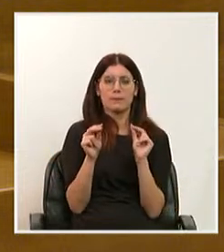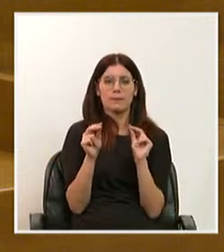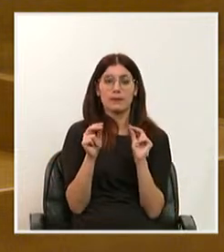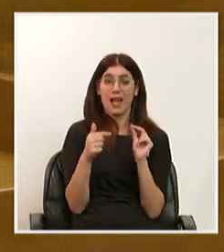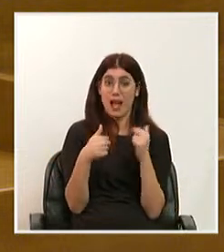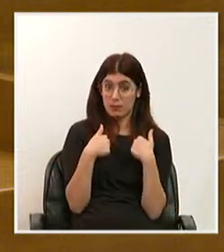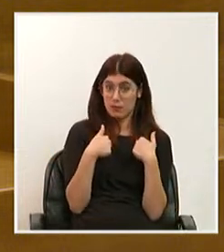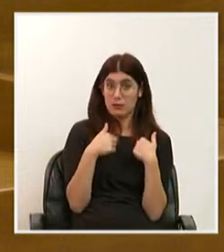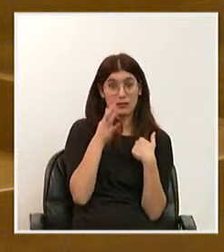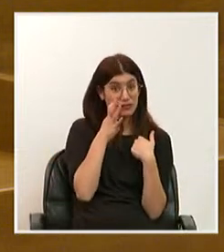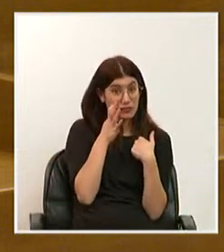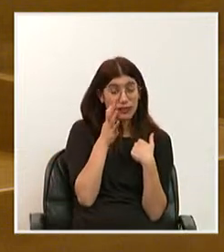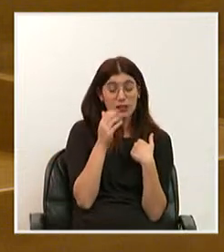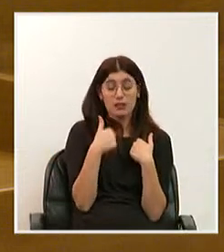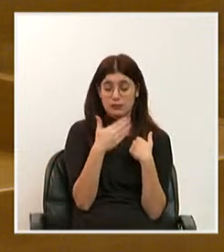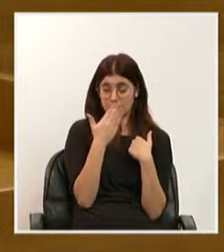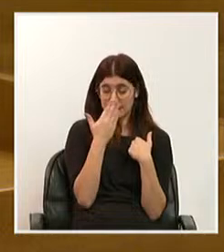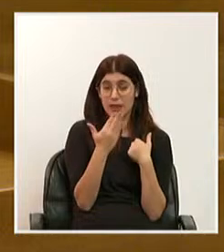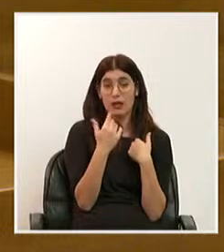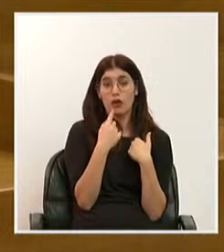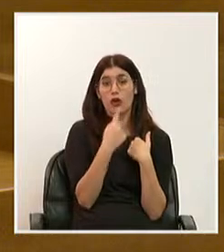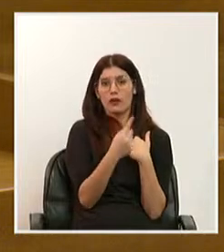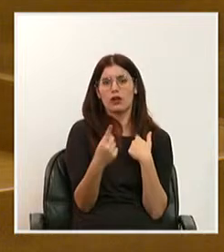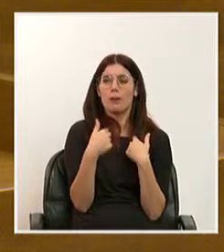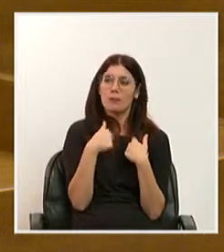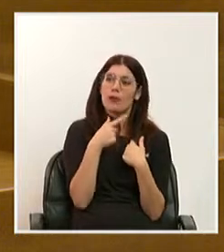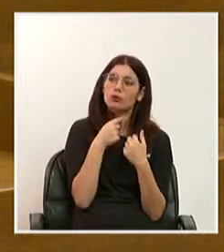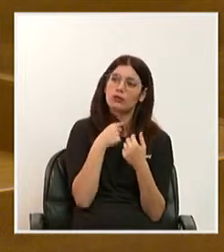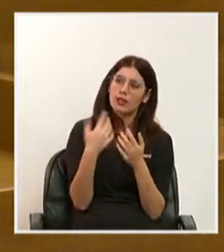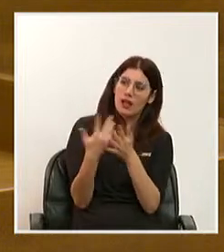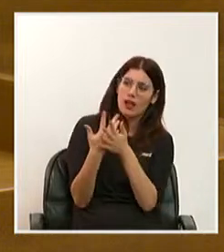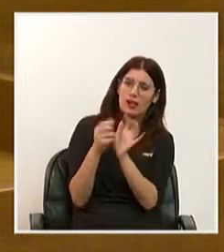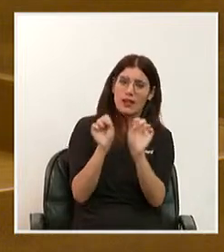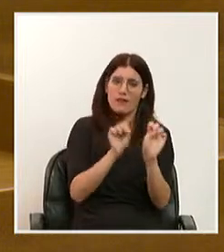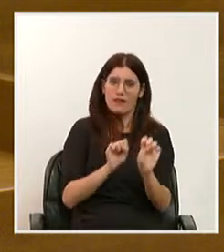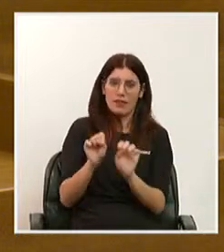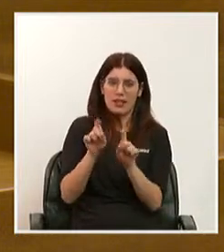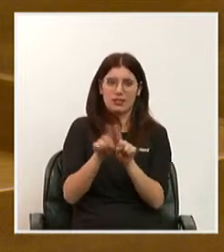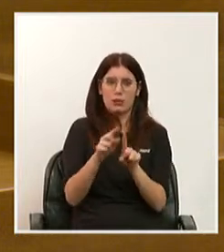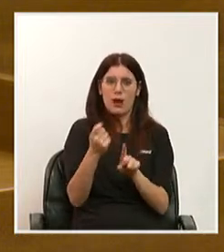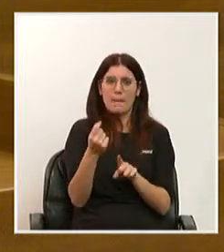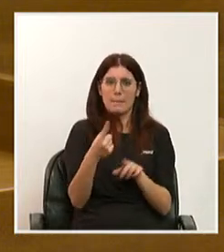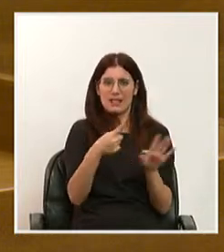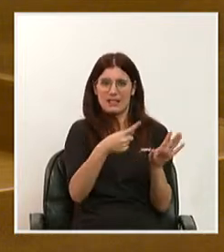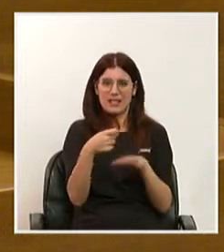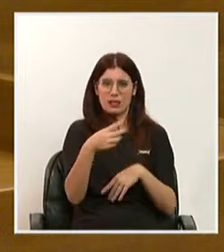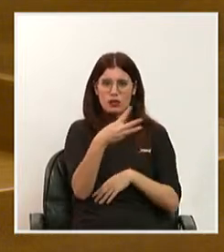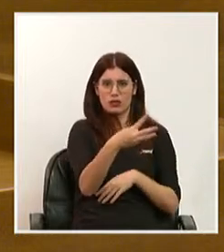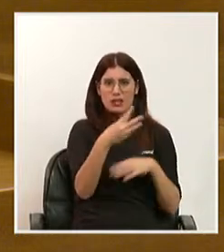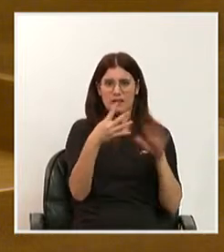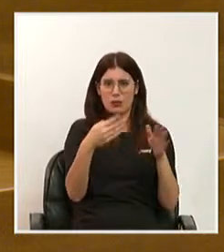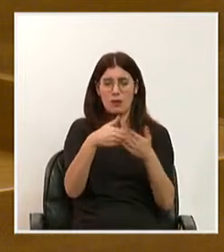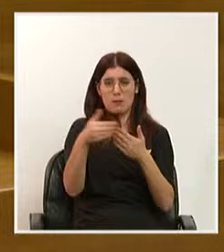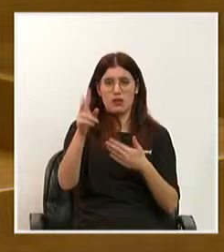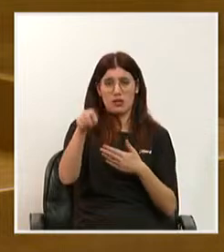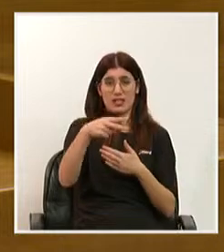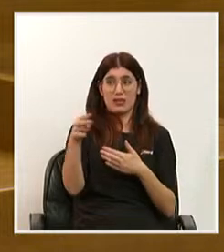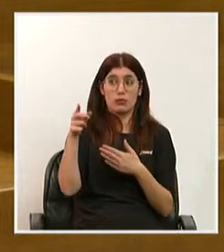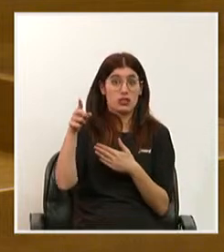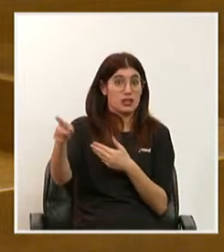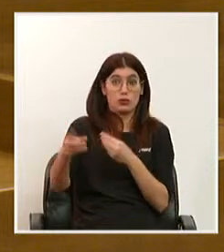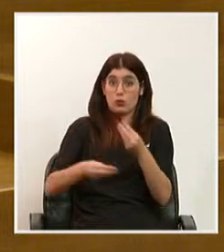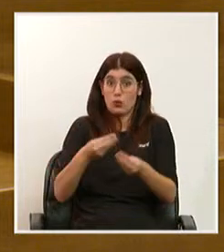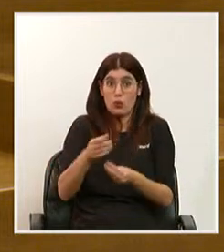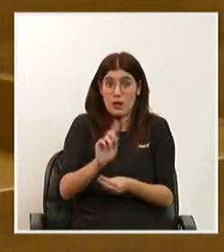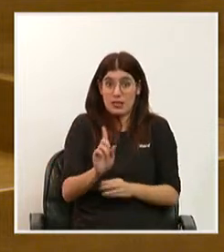a mí de verdad se lo digo me gustaría que defendiera con la misma vehemencia esos 1639 millones de euros que se han dejado por